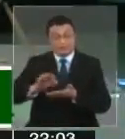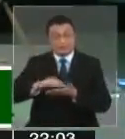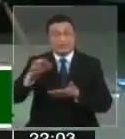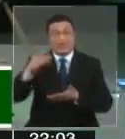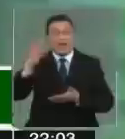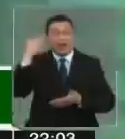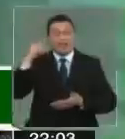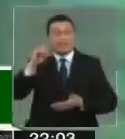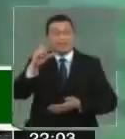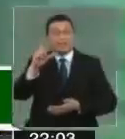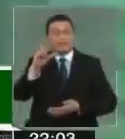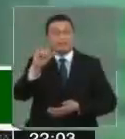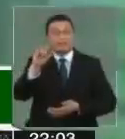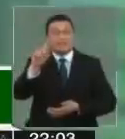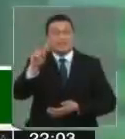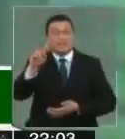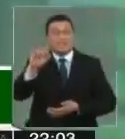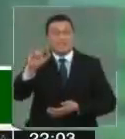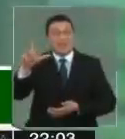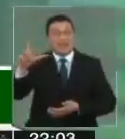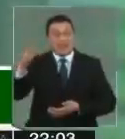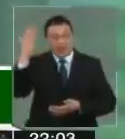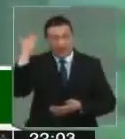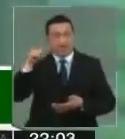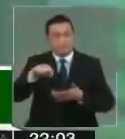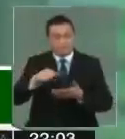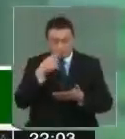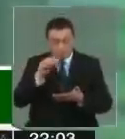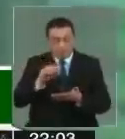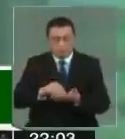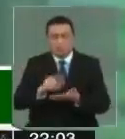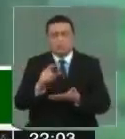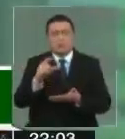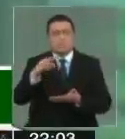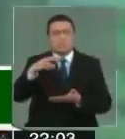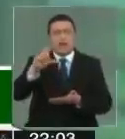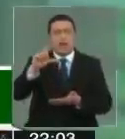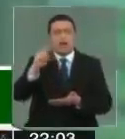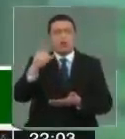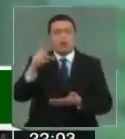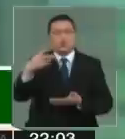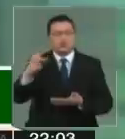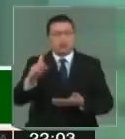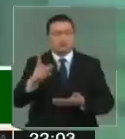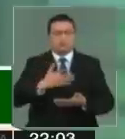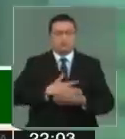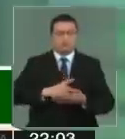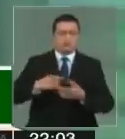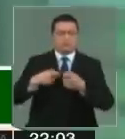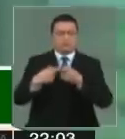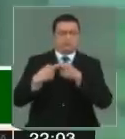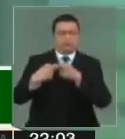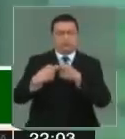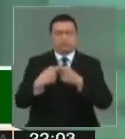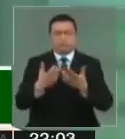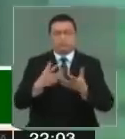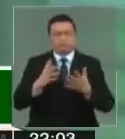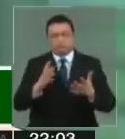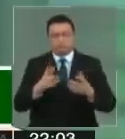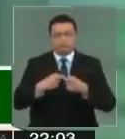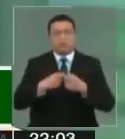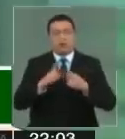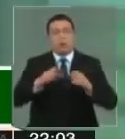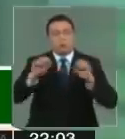nombre raro, distinto, diferente, tenía espacio ahí en ese momento del Registro Civil Nacional.